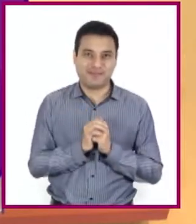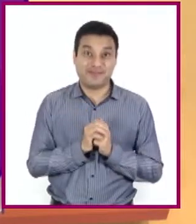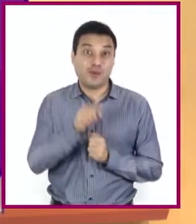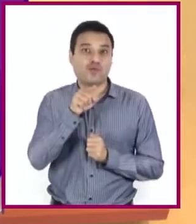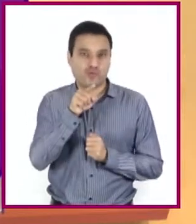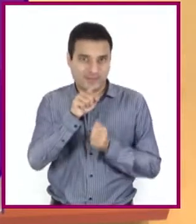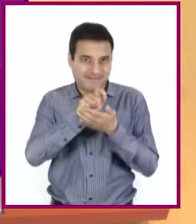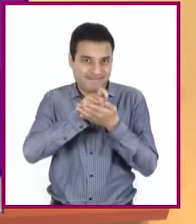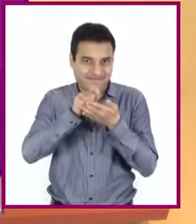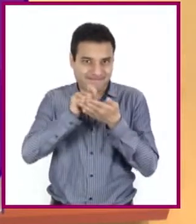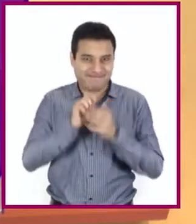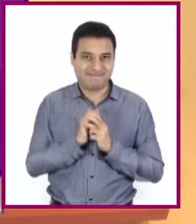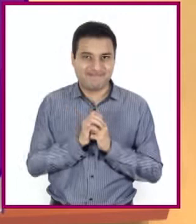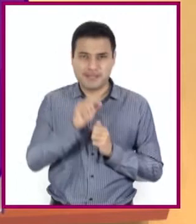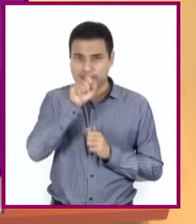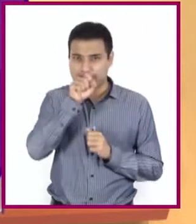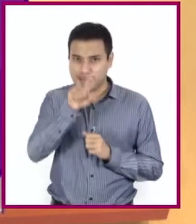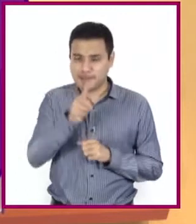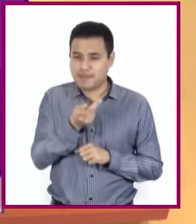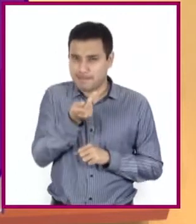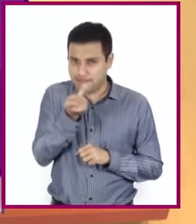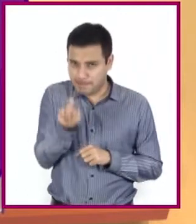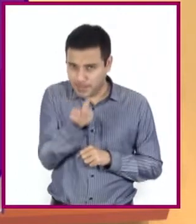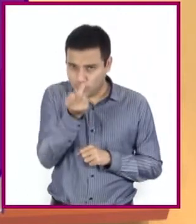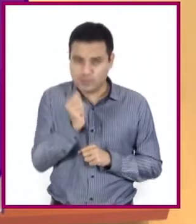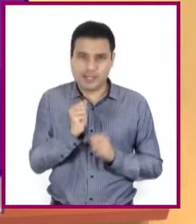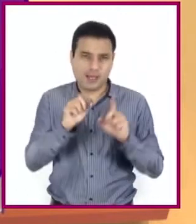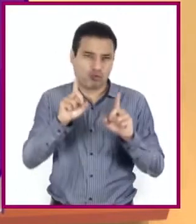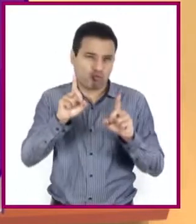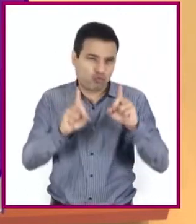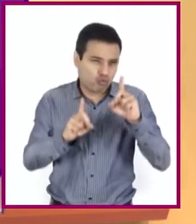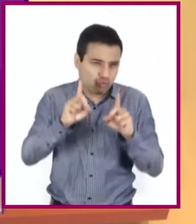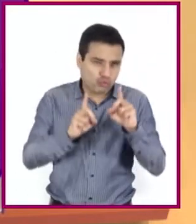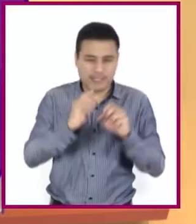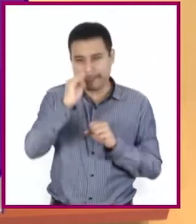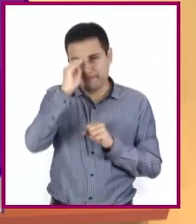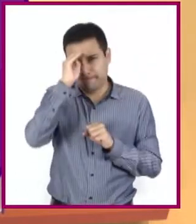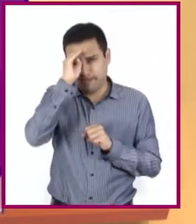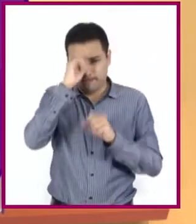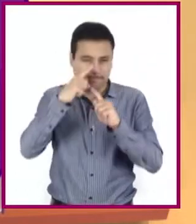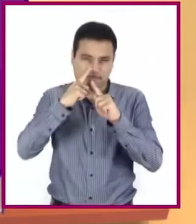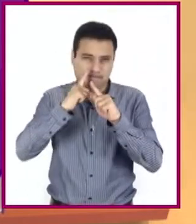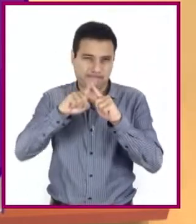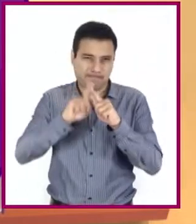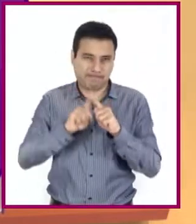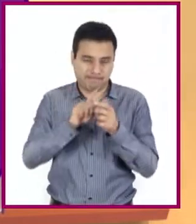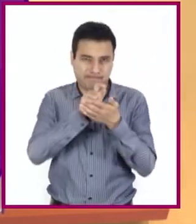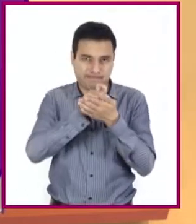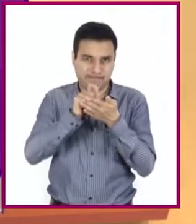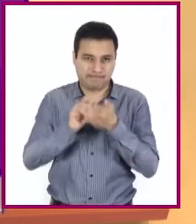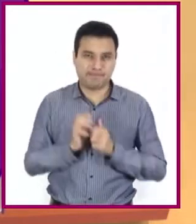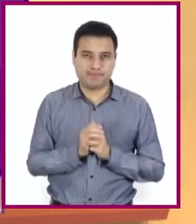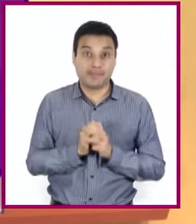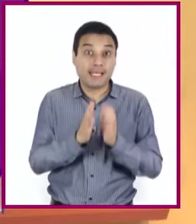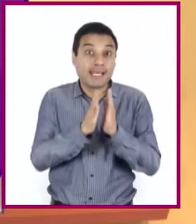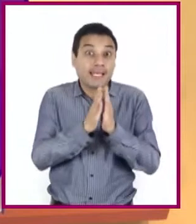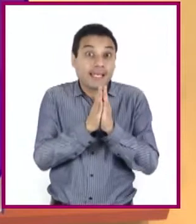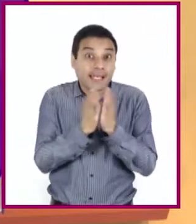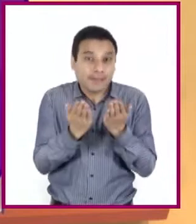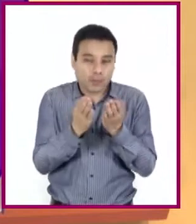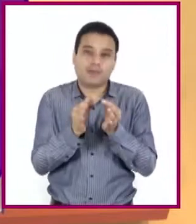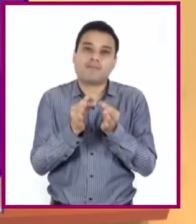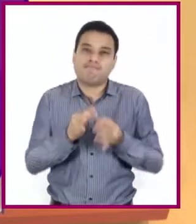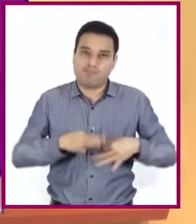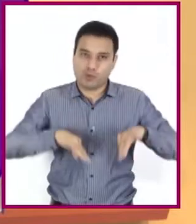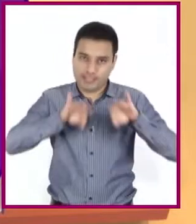principales, además de las preguntas y reflexiones que surjan a partir de lo que revisemos. Su libro de texto es muy importante